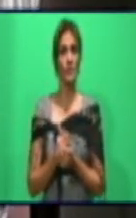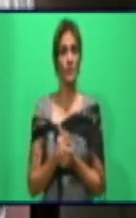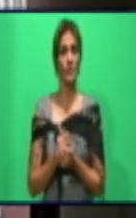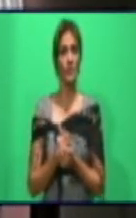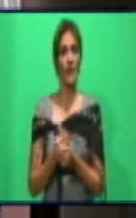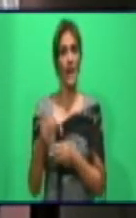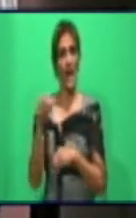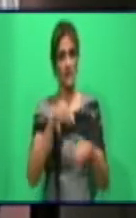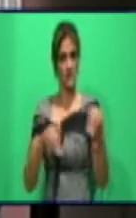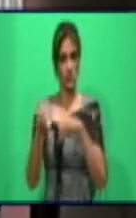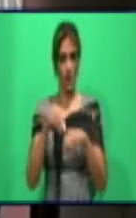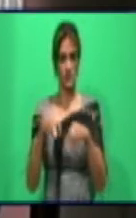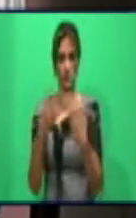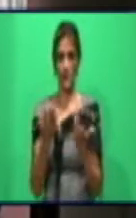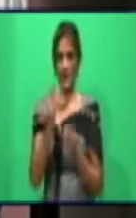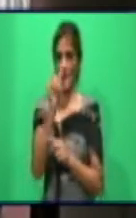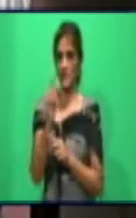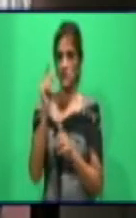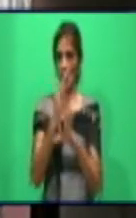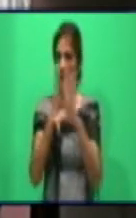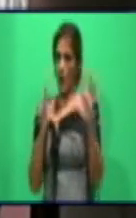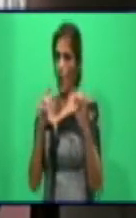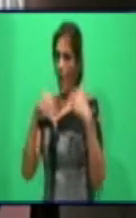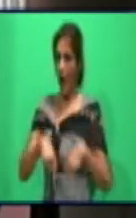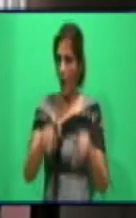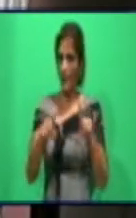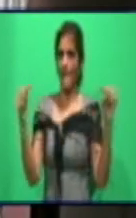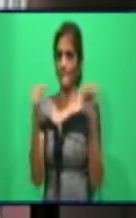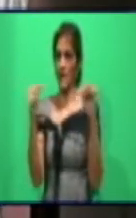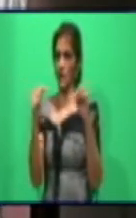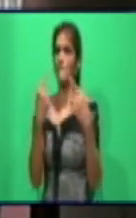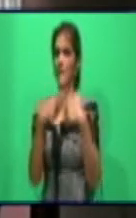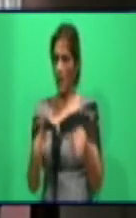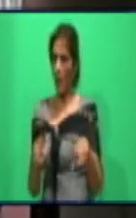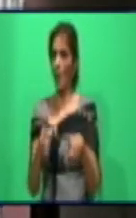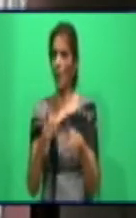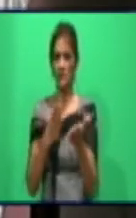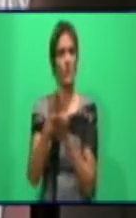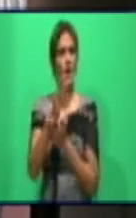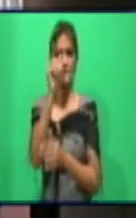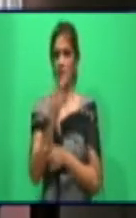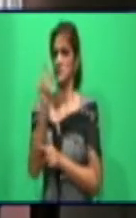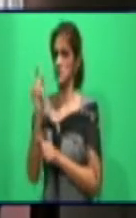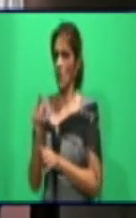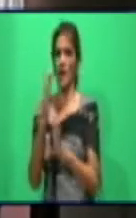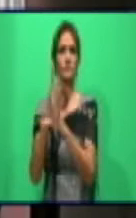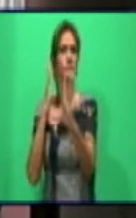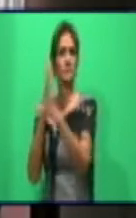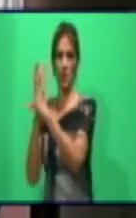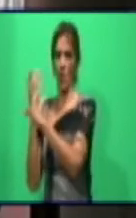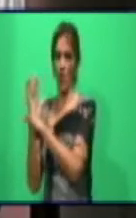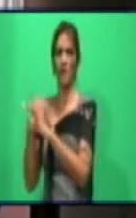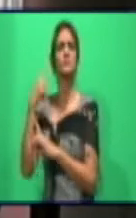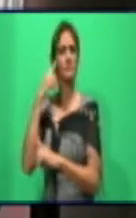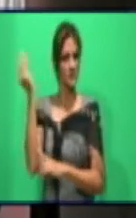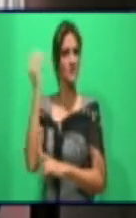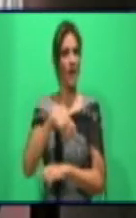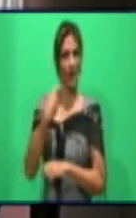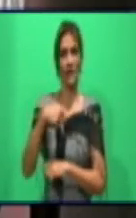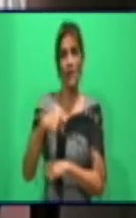personas en la en la escola pero sigue siendo yo sé que hay que ir a buscar los alimentos no hay otra alternativa pero hay que mantener el distanciamiento